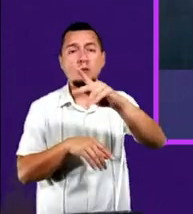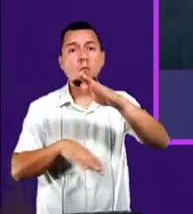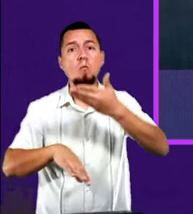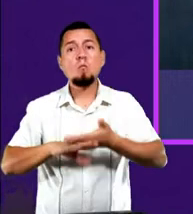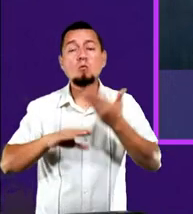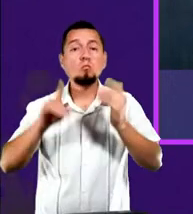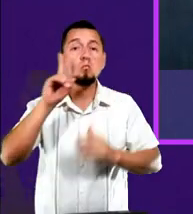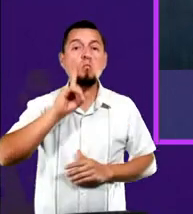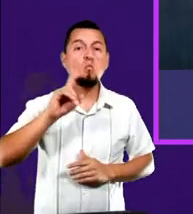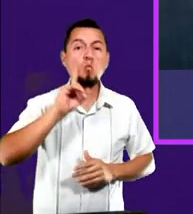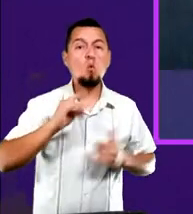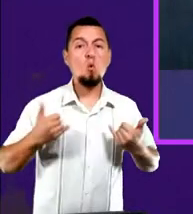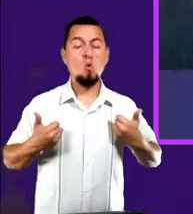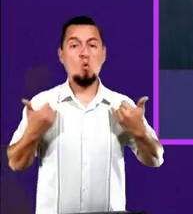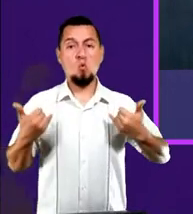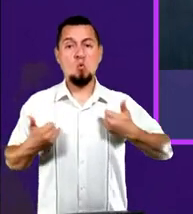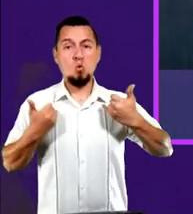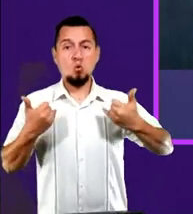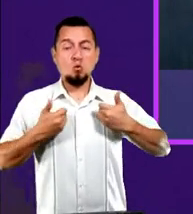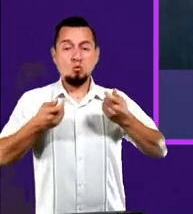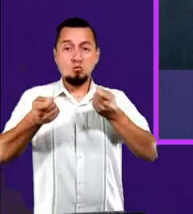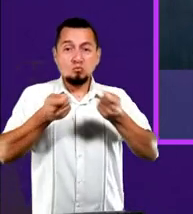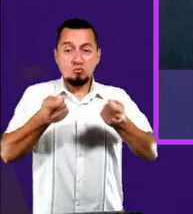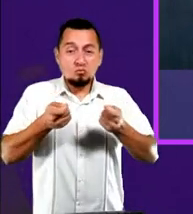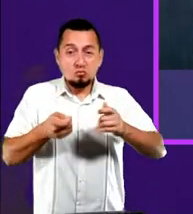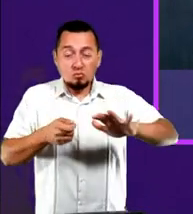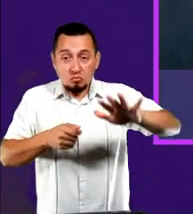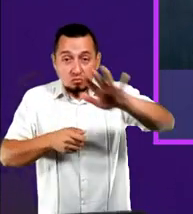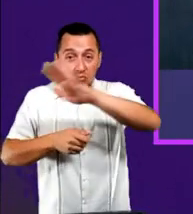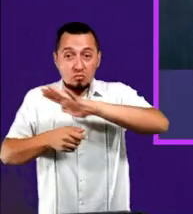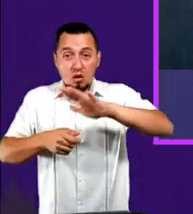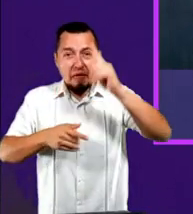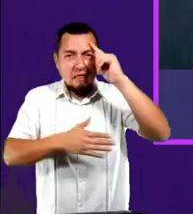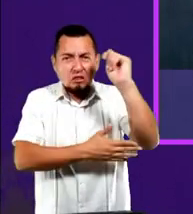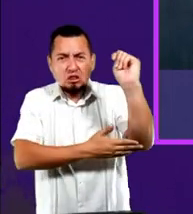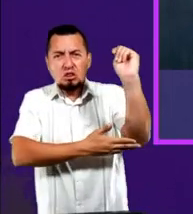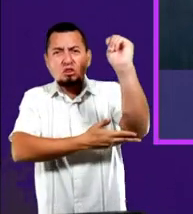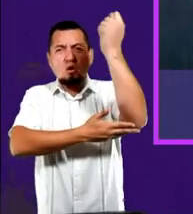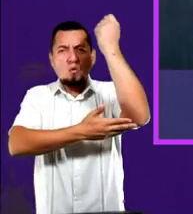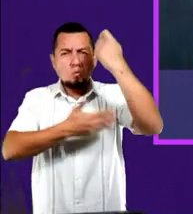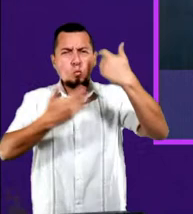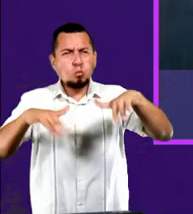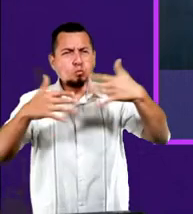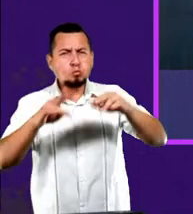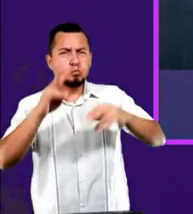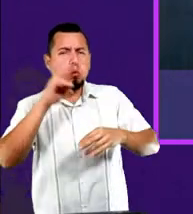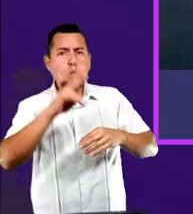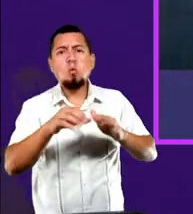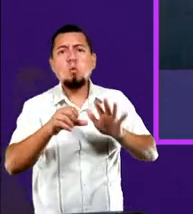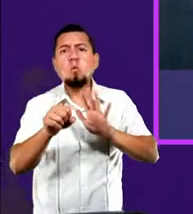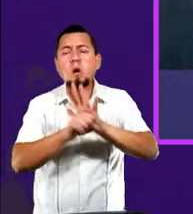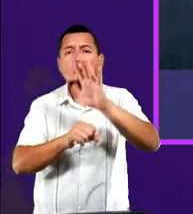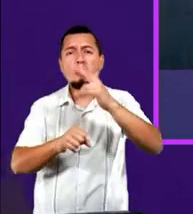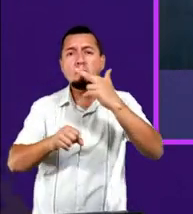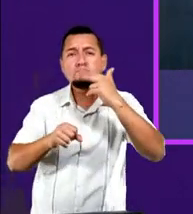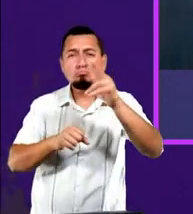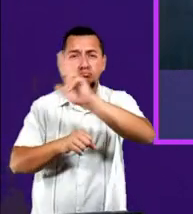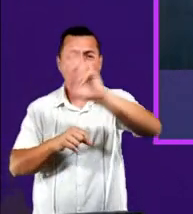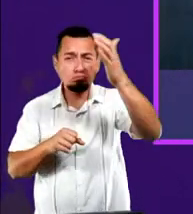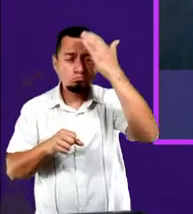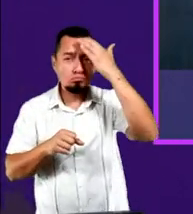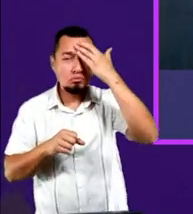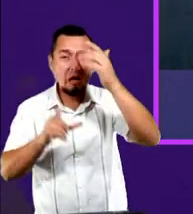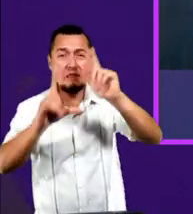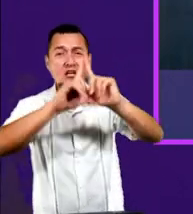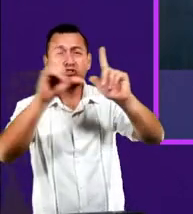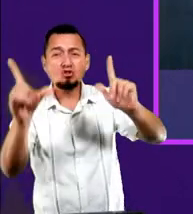temas de tecnología e innovación, que han tenido reconocimientos nacionales, internacionales,